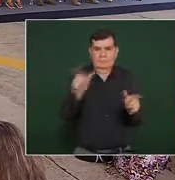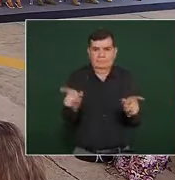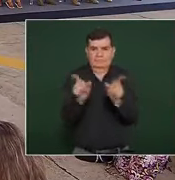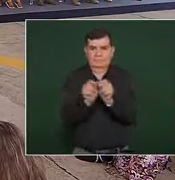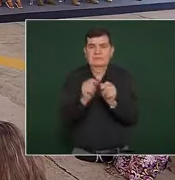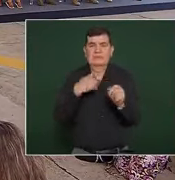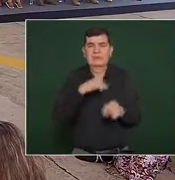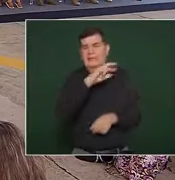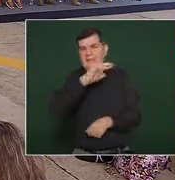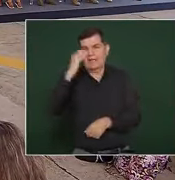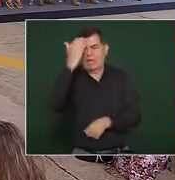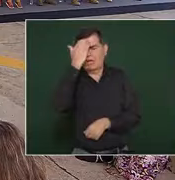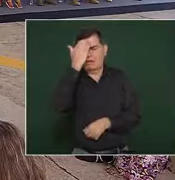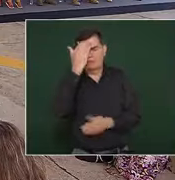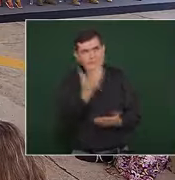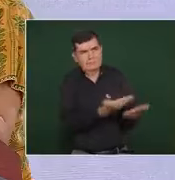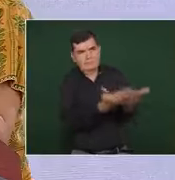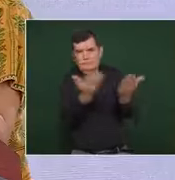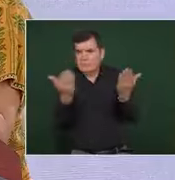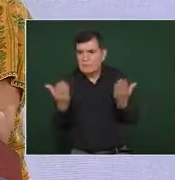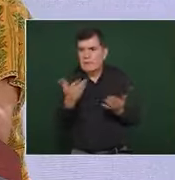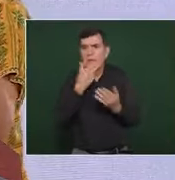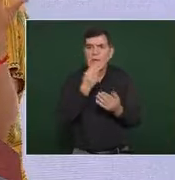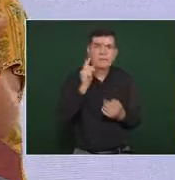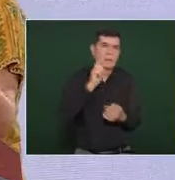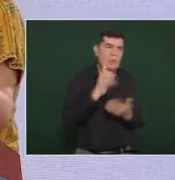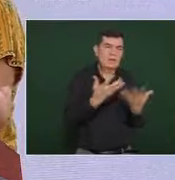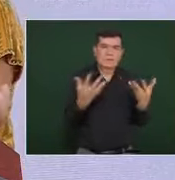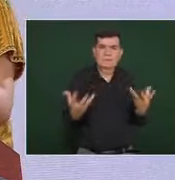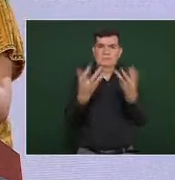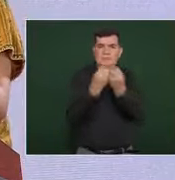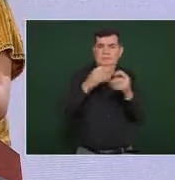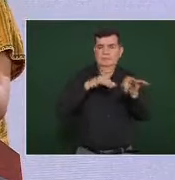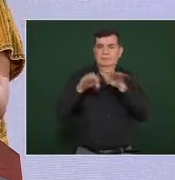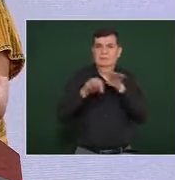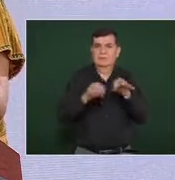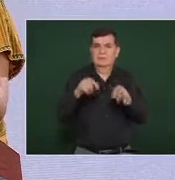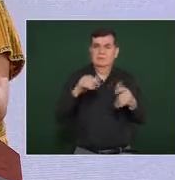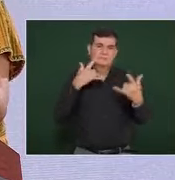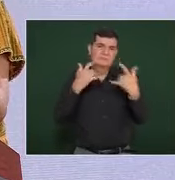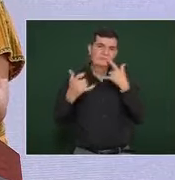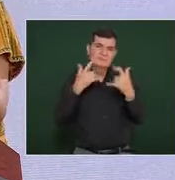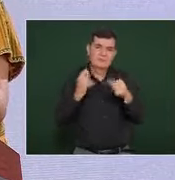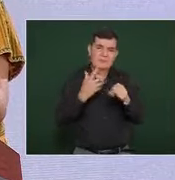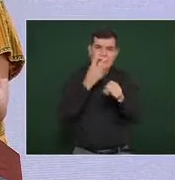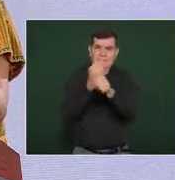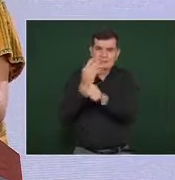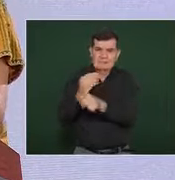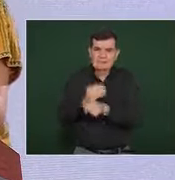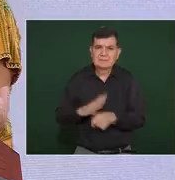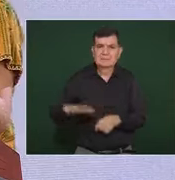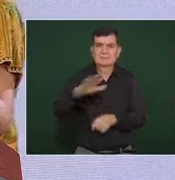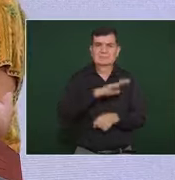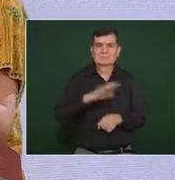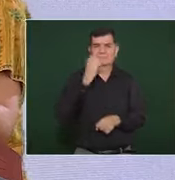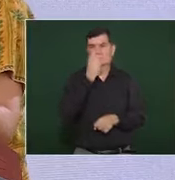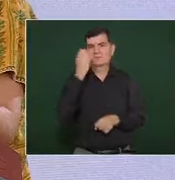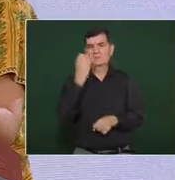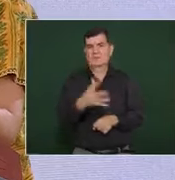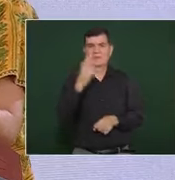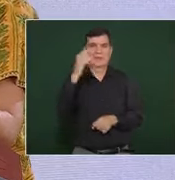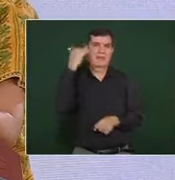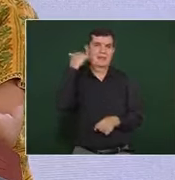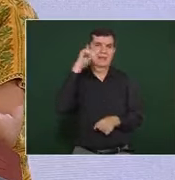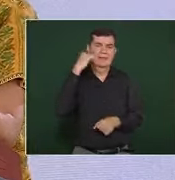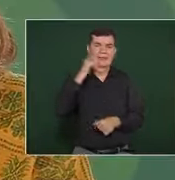con el reconocimiento a todas y a todos los que se han sumado a este esfuerzo por la reconstrucción de nuestro maravilloso puerto